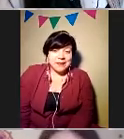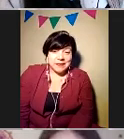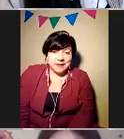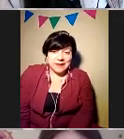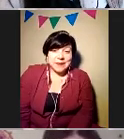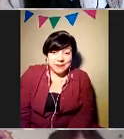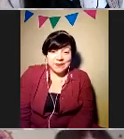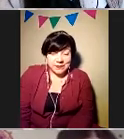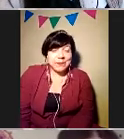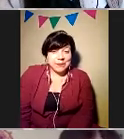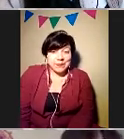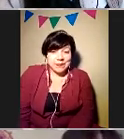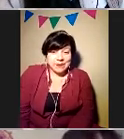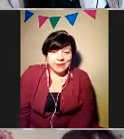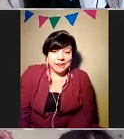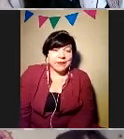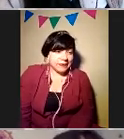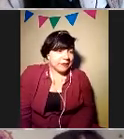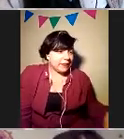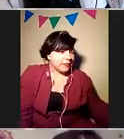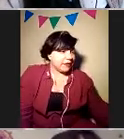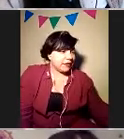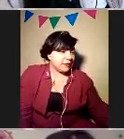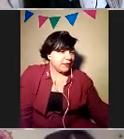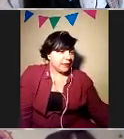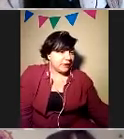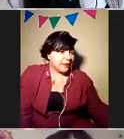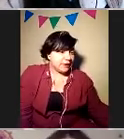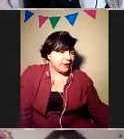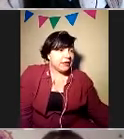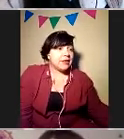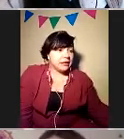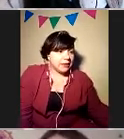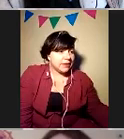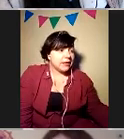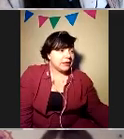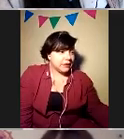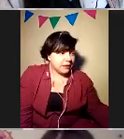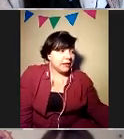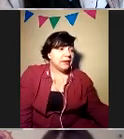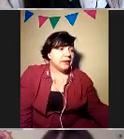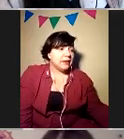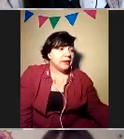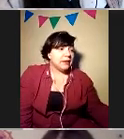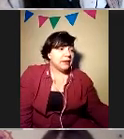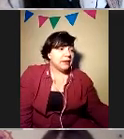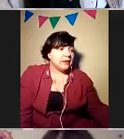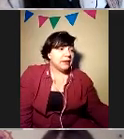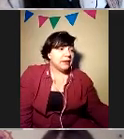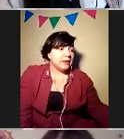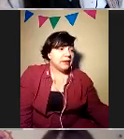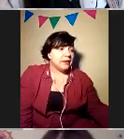Entonces, todo. Como dice la compañera aquí, dice, hay tiendas que piden la ropa para reutilizar, pero no sé si eso resulta. París, todos